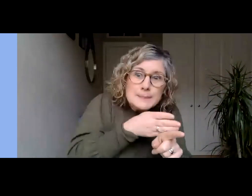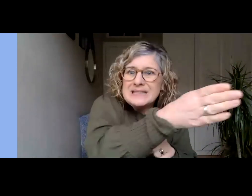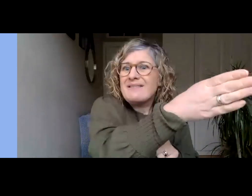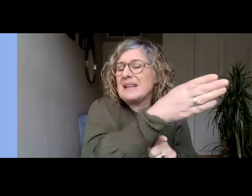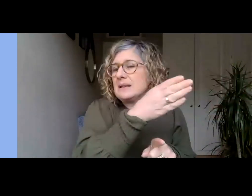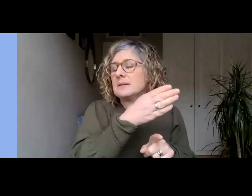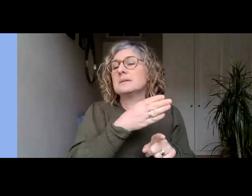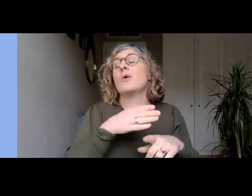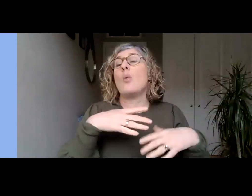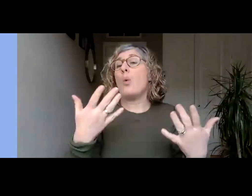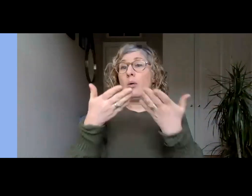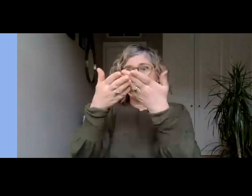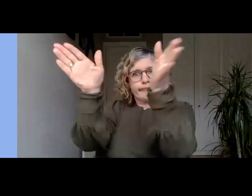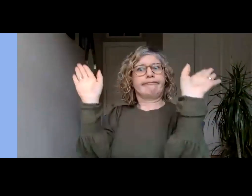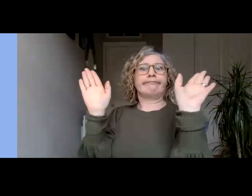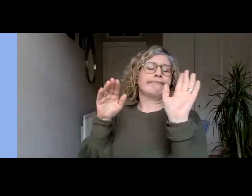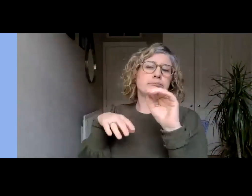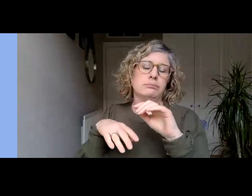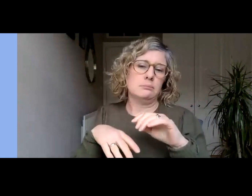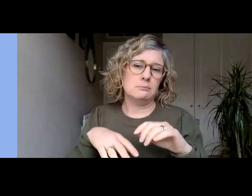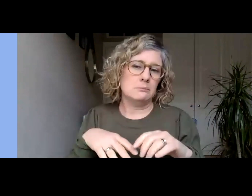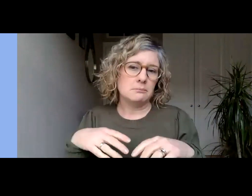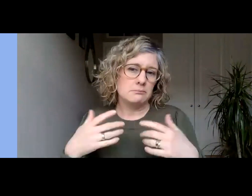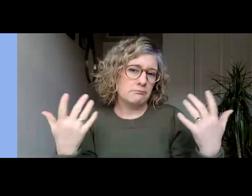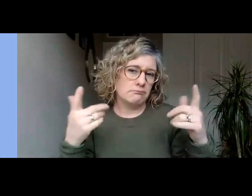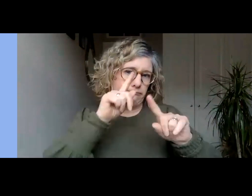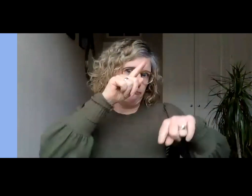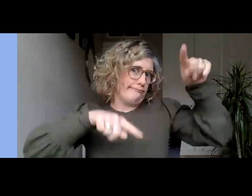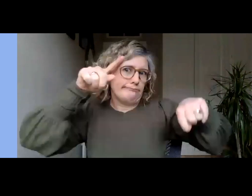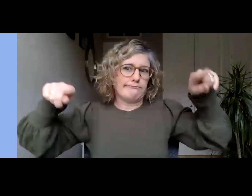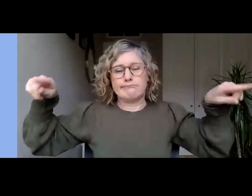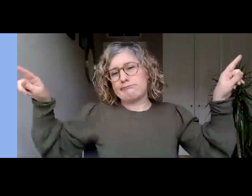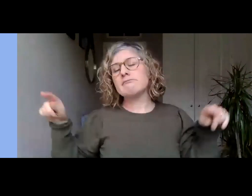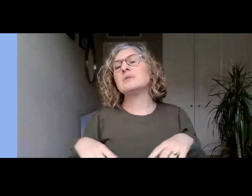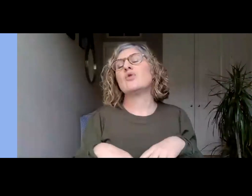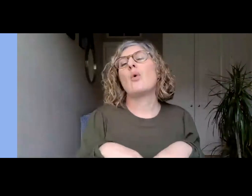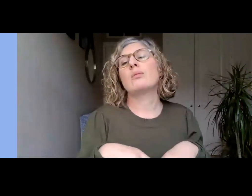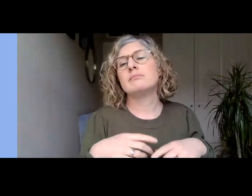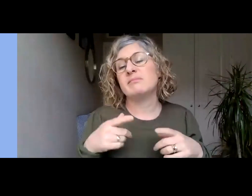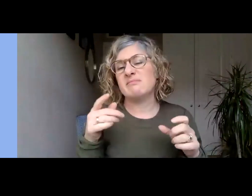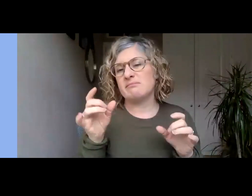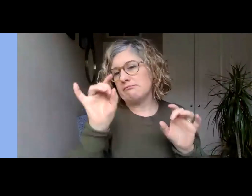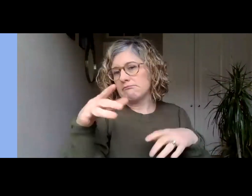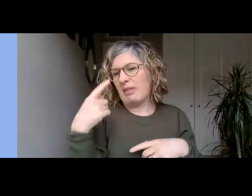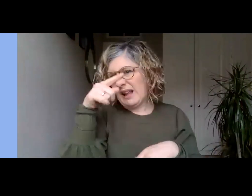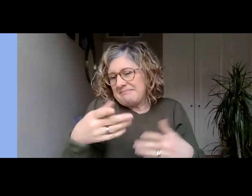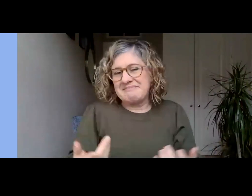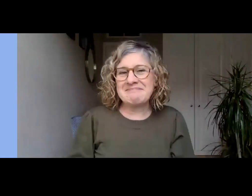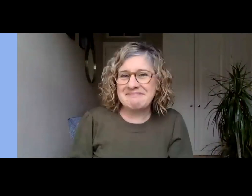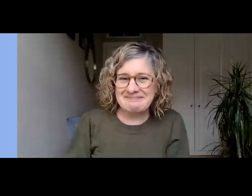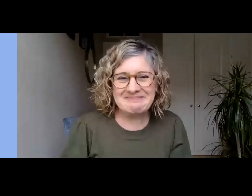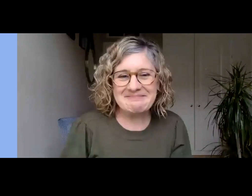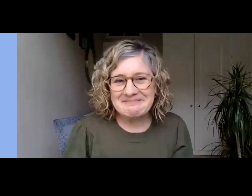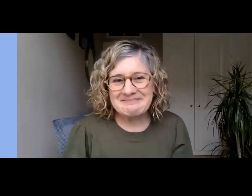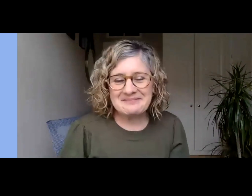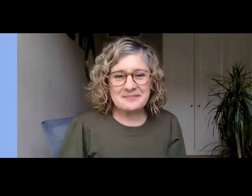es igual de estresante, igual de arduo que en las conferencias. Pueden ser conferencias muy técnicas o